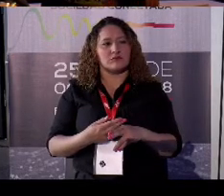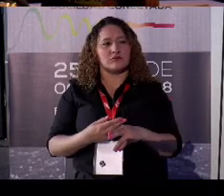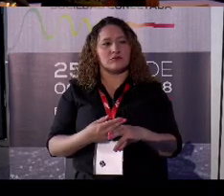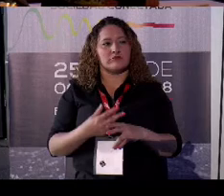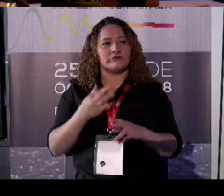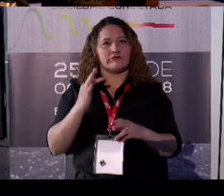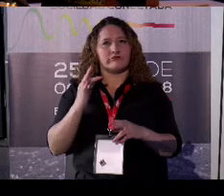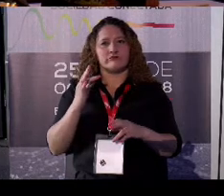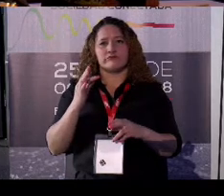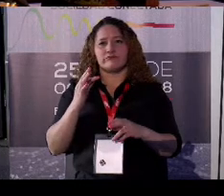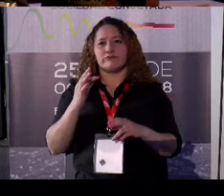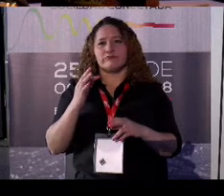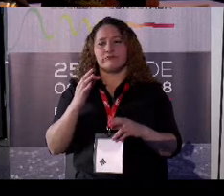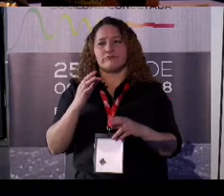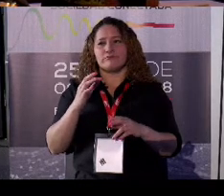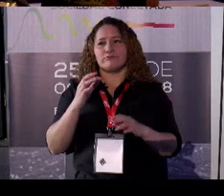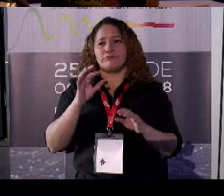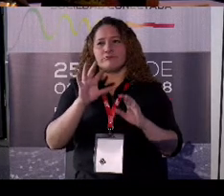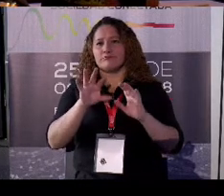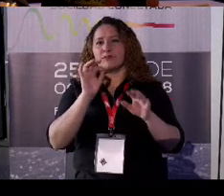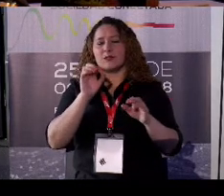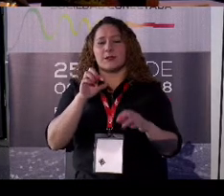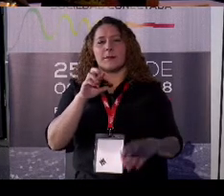de preferencia revelada.